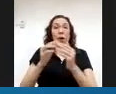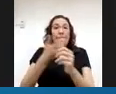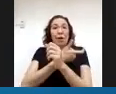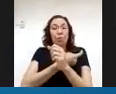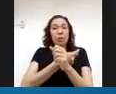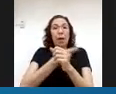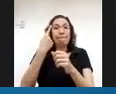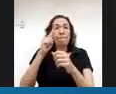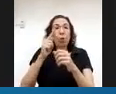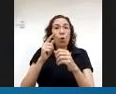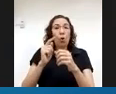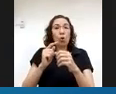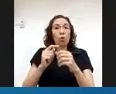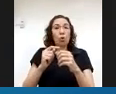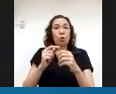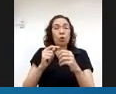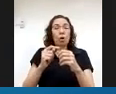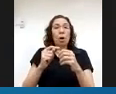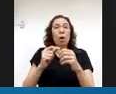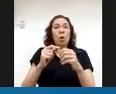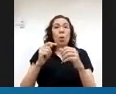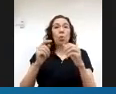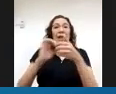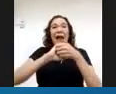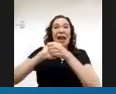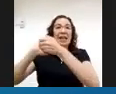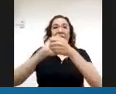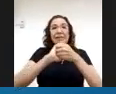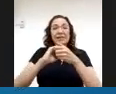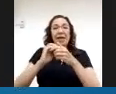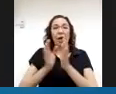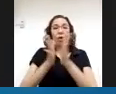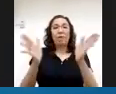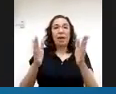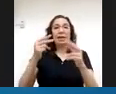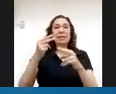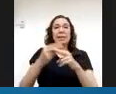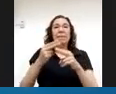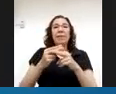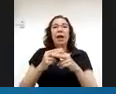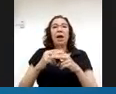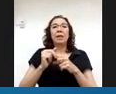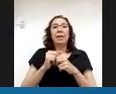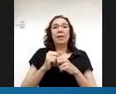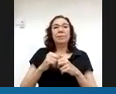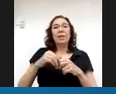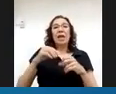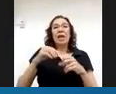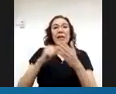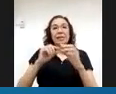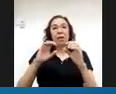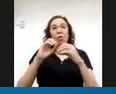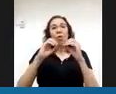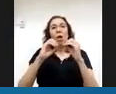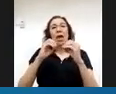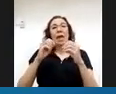creado por una alianza global para la vacunación llamada Gavi. Este mecanismo es el mecanismo